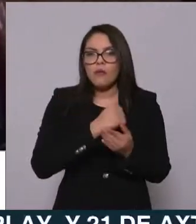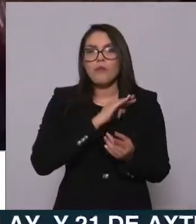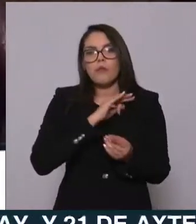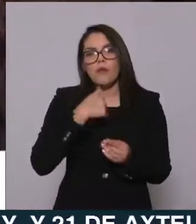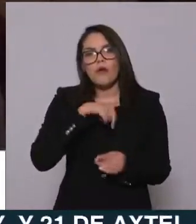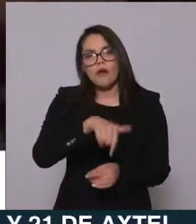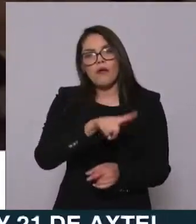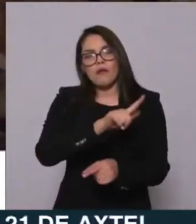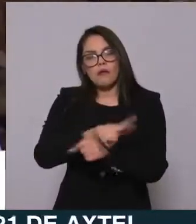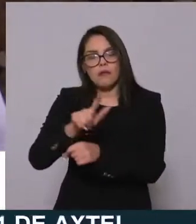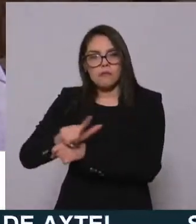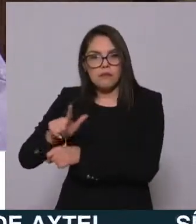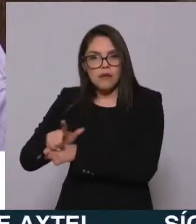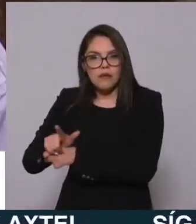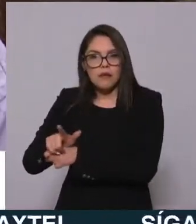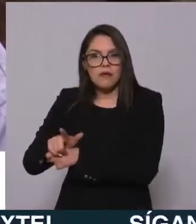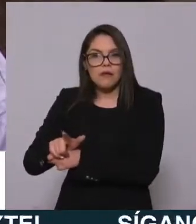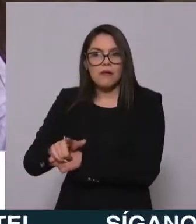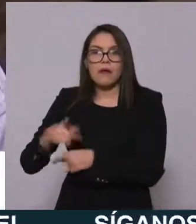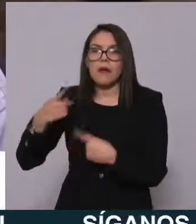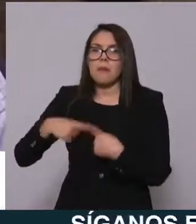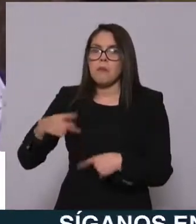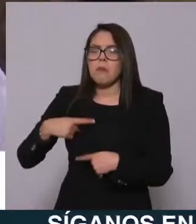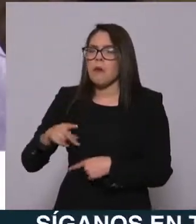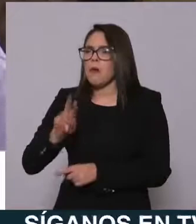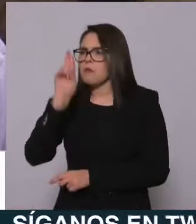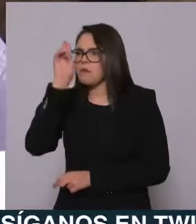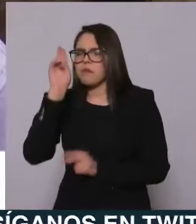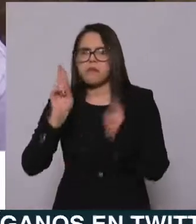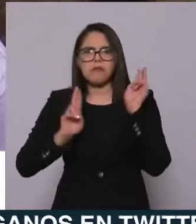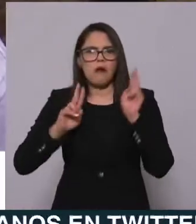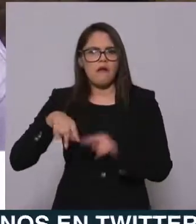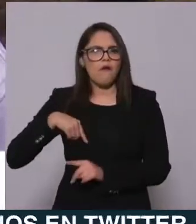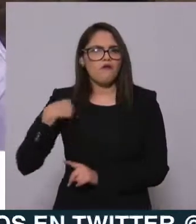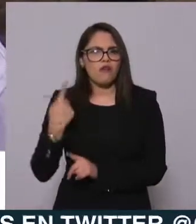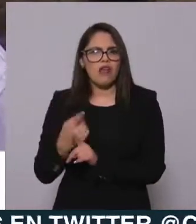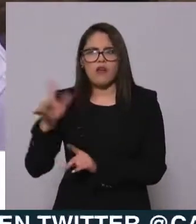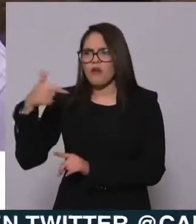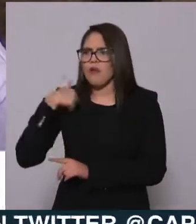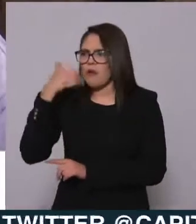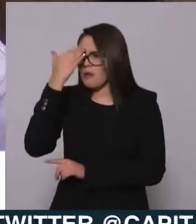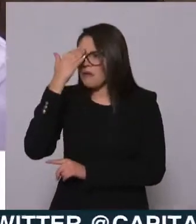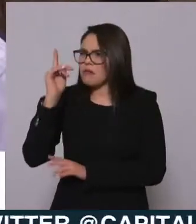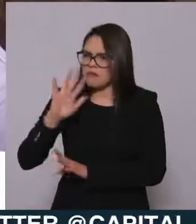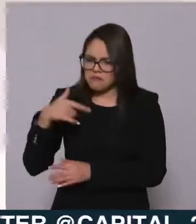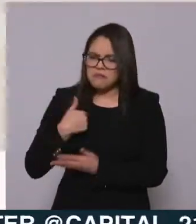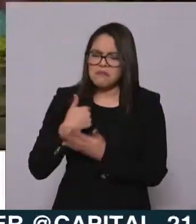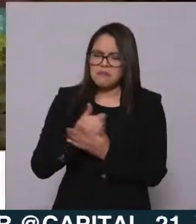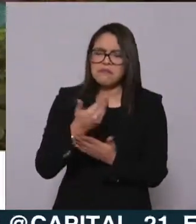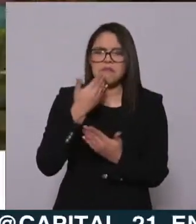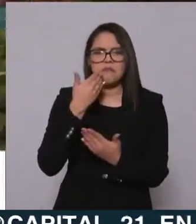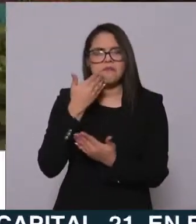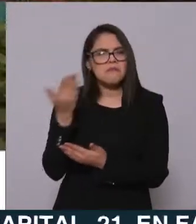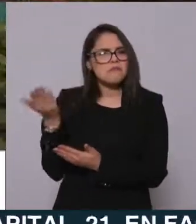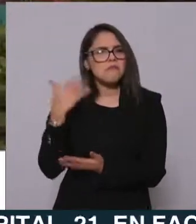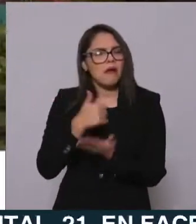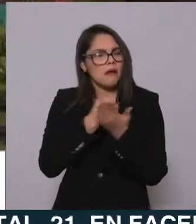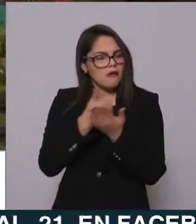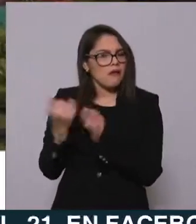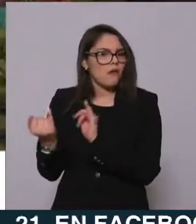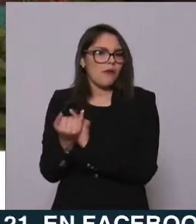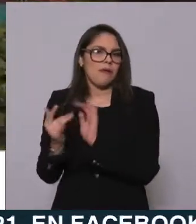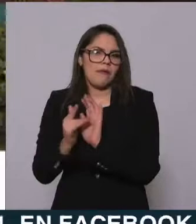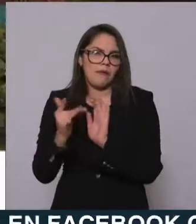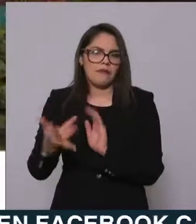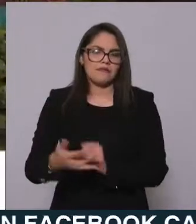limpiar aquí, a la gente anónima que vino, porque no, había gente que no conocía, me dice, ¿te echo la mano? Sí, cómo no, pues órale. Pues nos gustaría